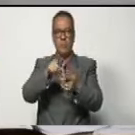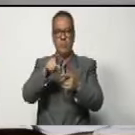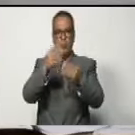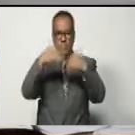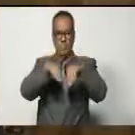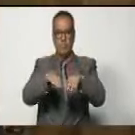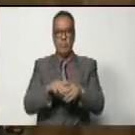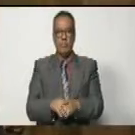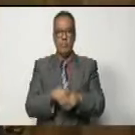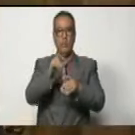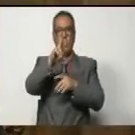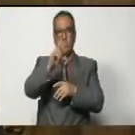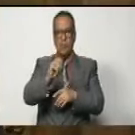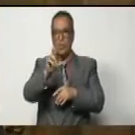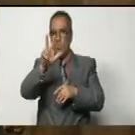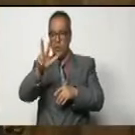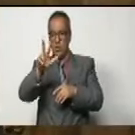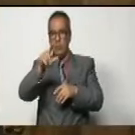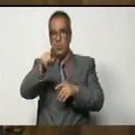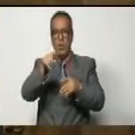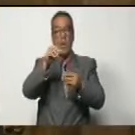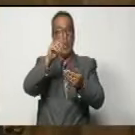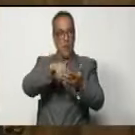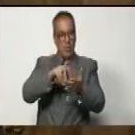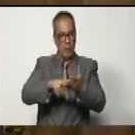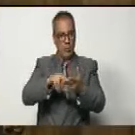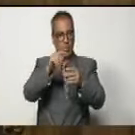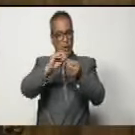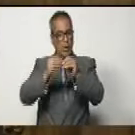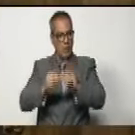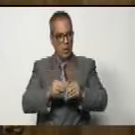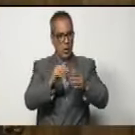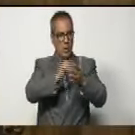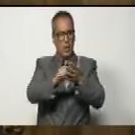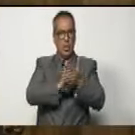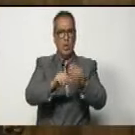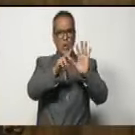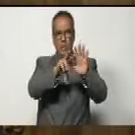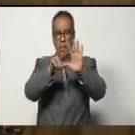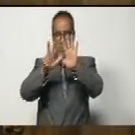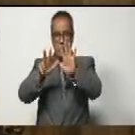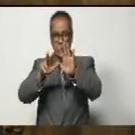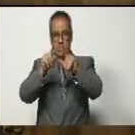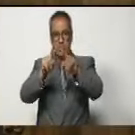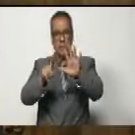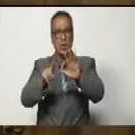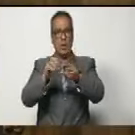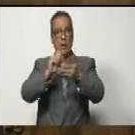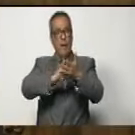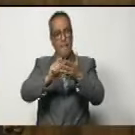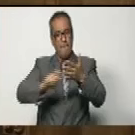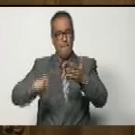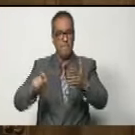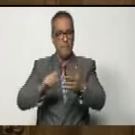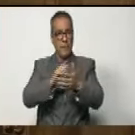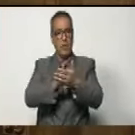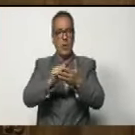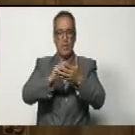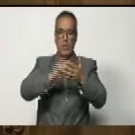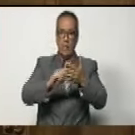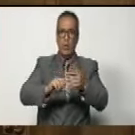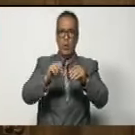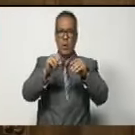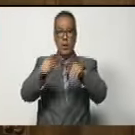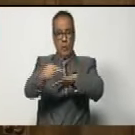Aprobado. Siguiente. Ducentésimo tercero. Se sugiere aprobar con modificación el contenido del artículo 86, el cual queda redactado en los siguientes términos. Artículo 86.